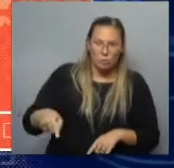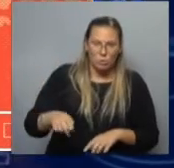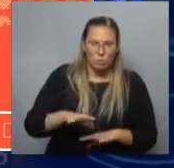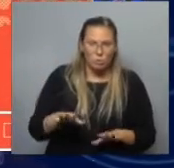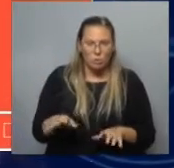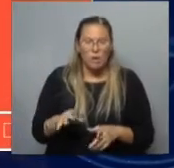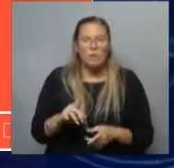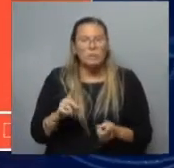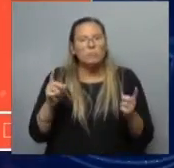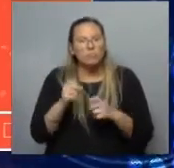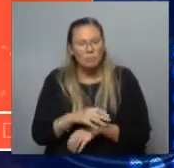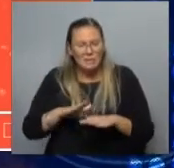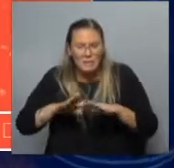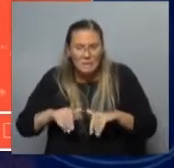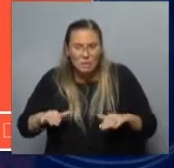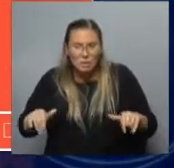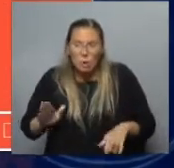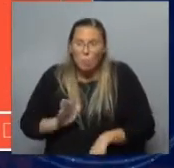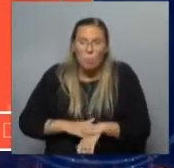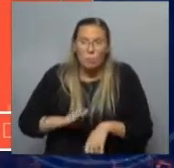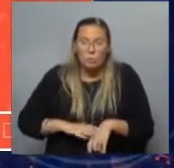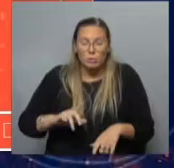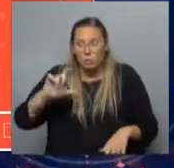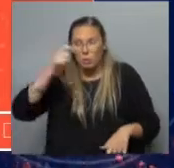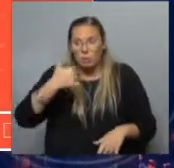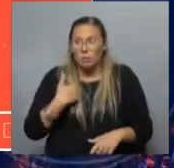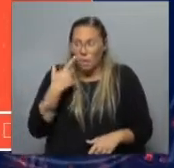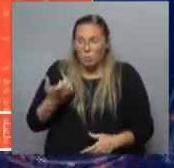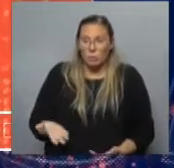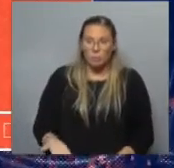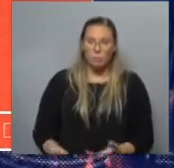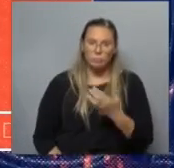Es fuerte que desde niño, de un momento para otro, entras en esa realidad.